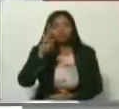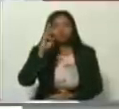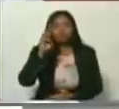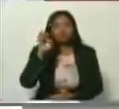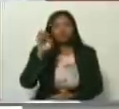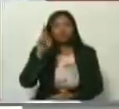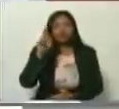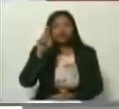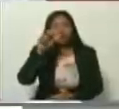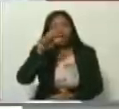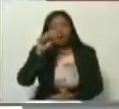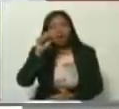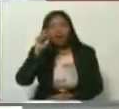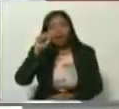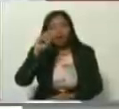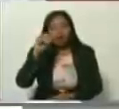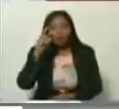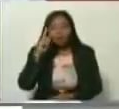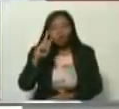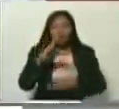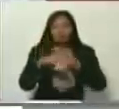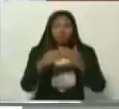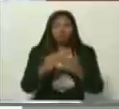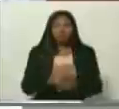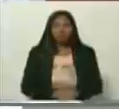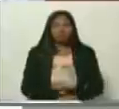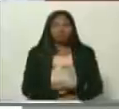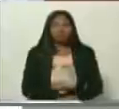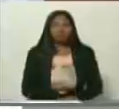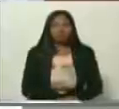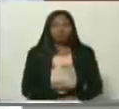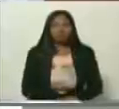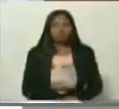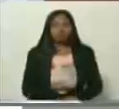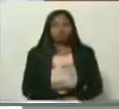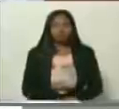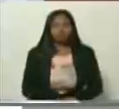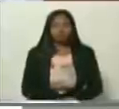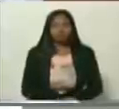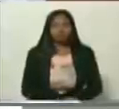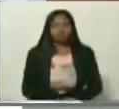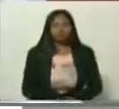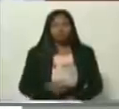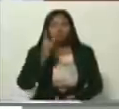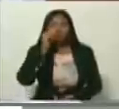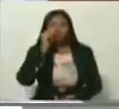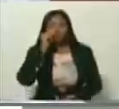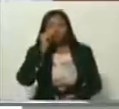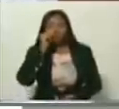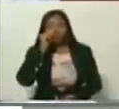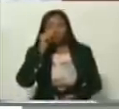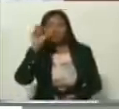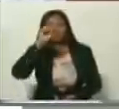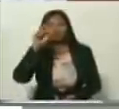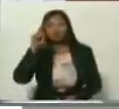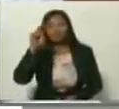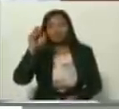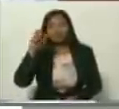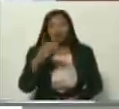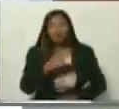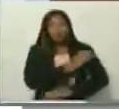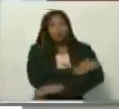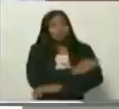que acotar que el señor Adolfo Superlano